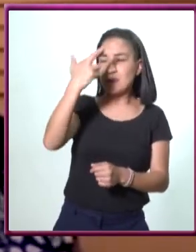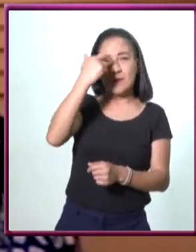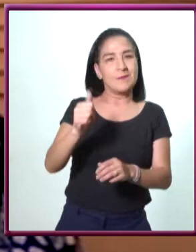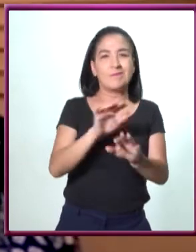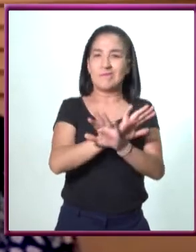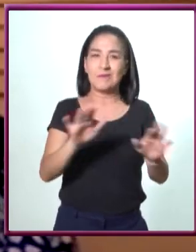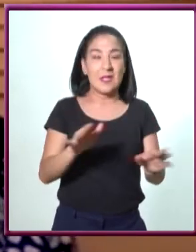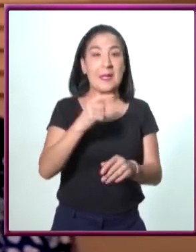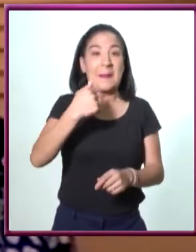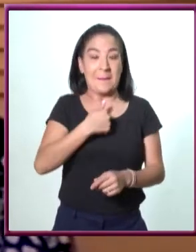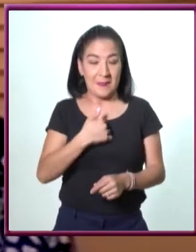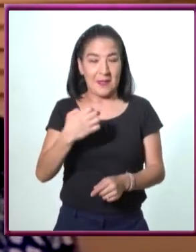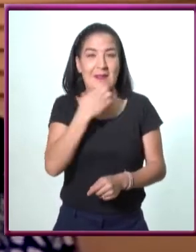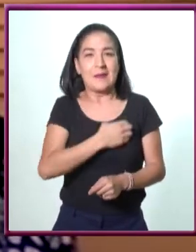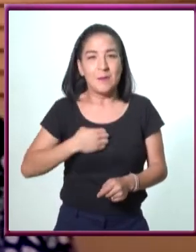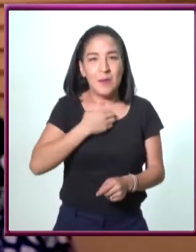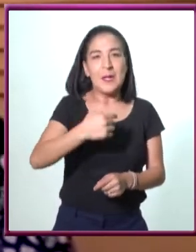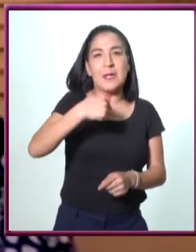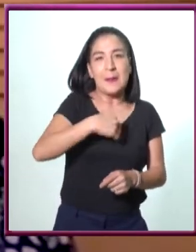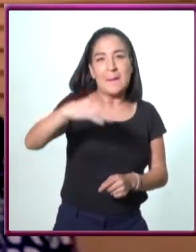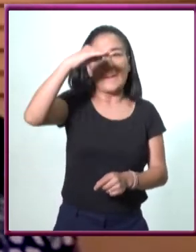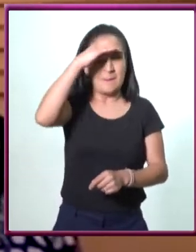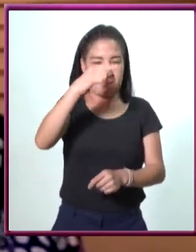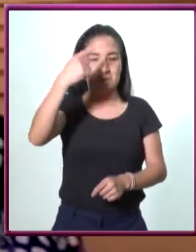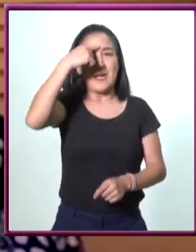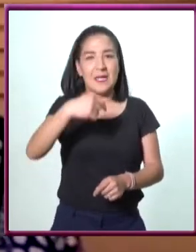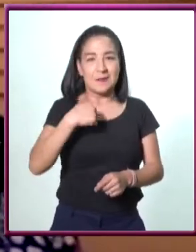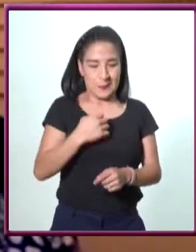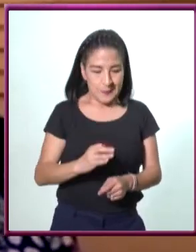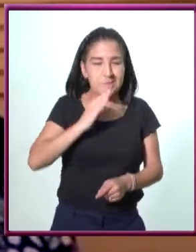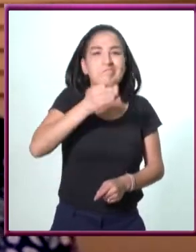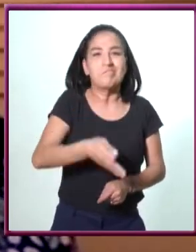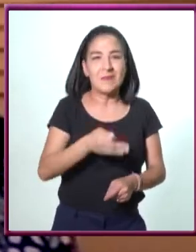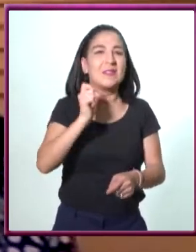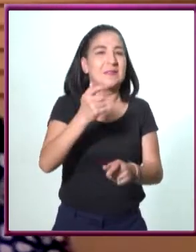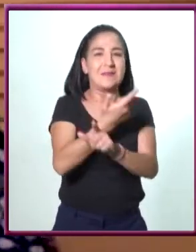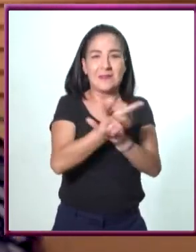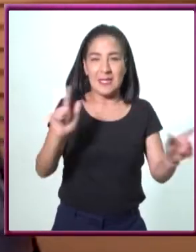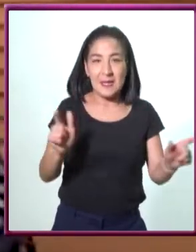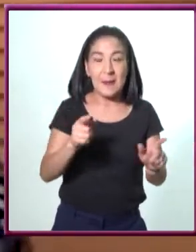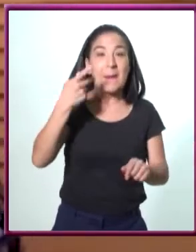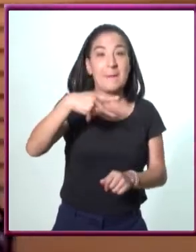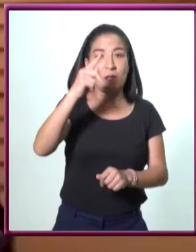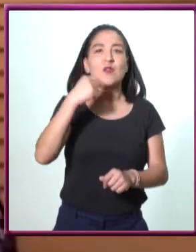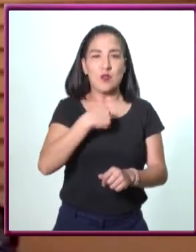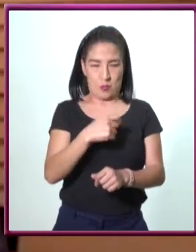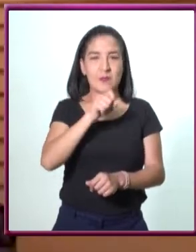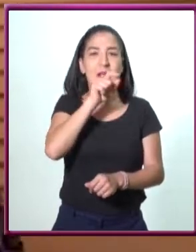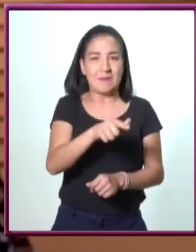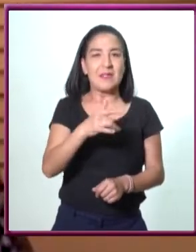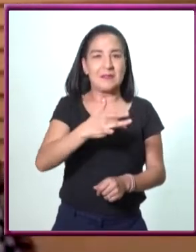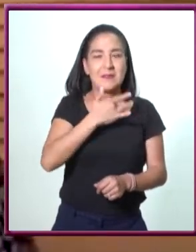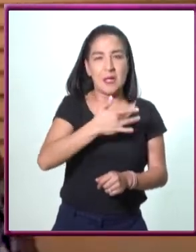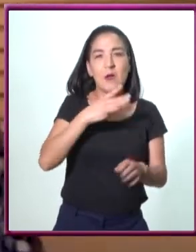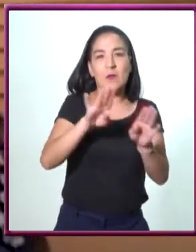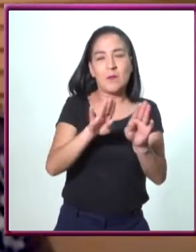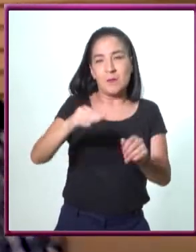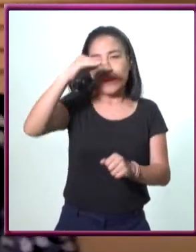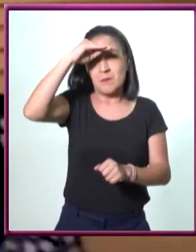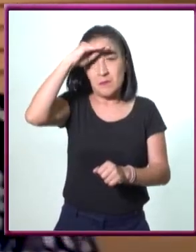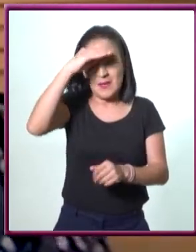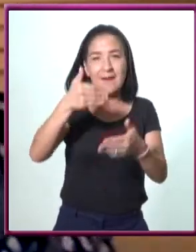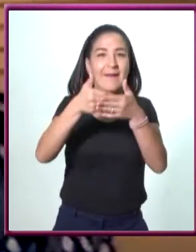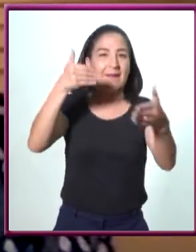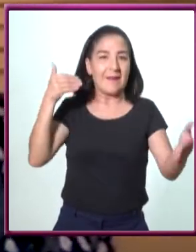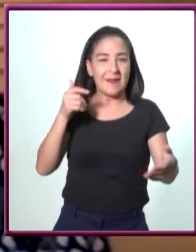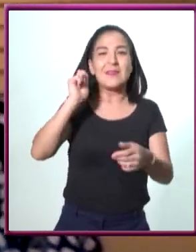que mi emoción o lo que pienso me da permiso para hacer lo que sea. Pero tengo permiso de pensarlo y de